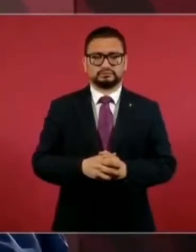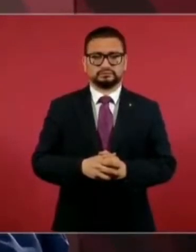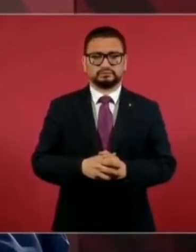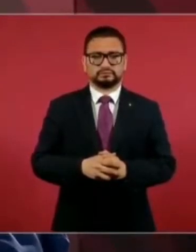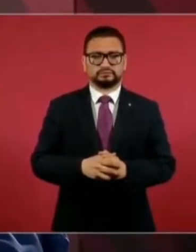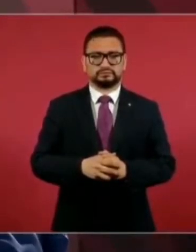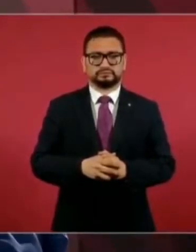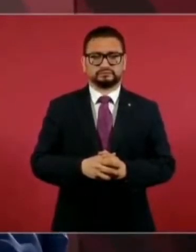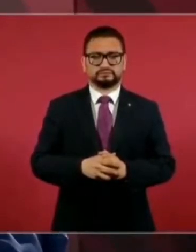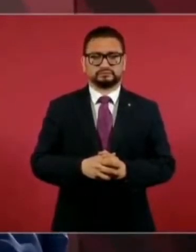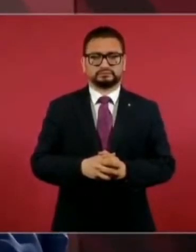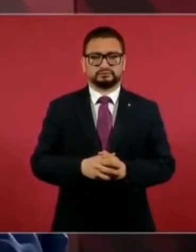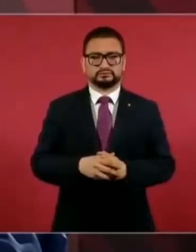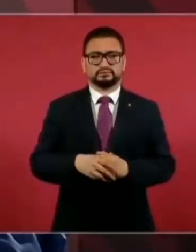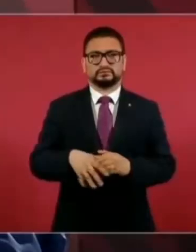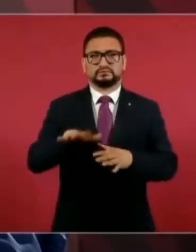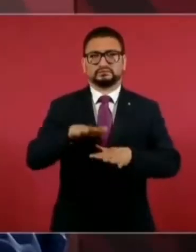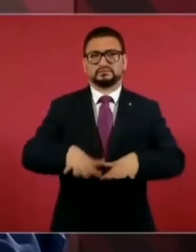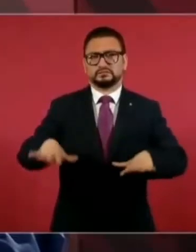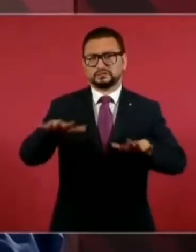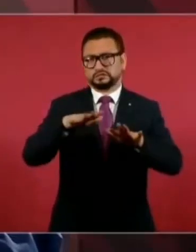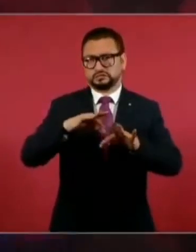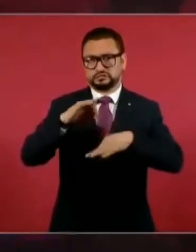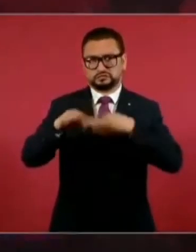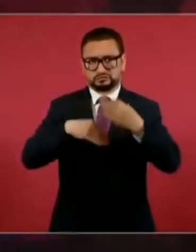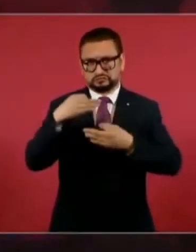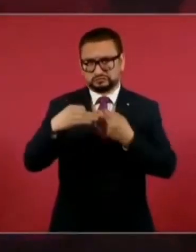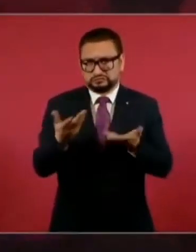como el rey va desnudo,